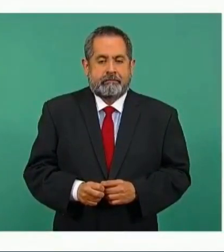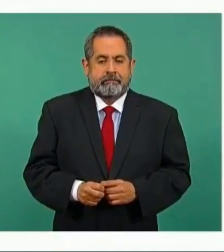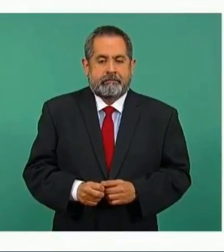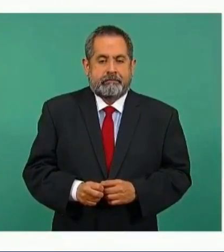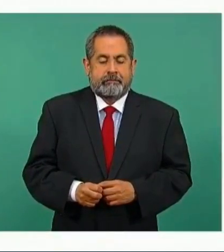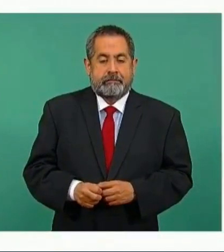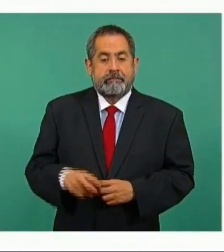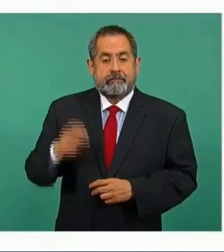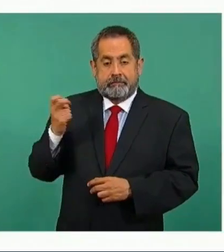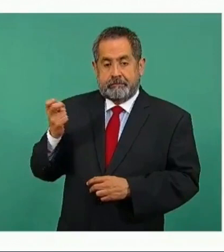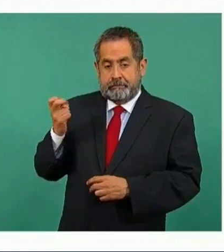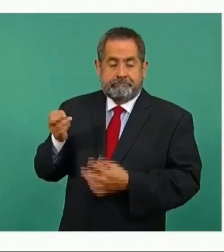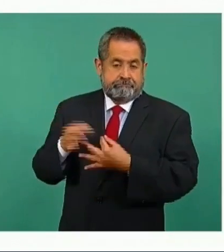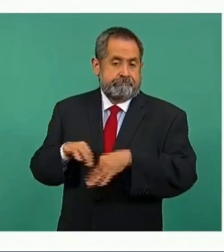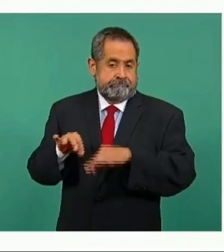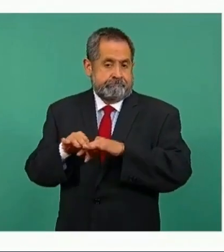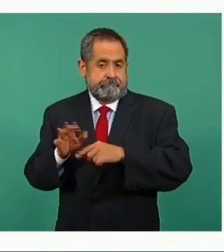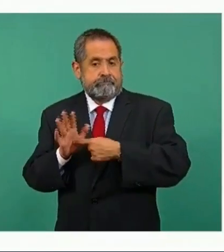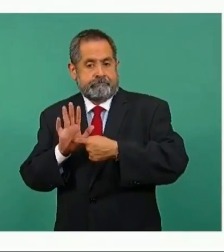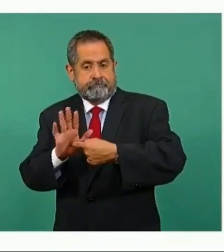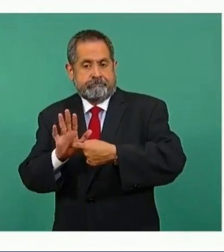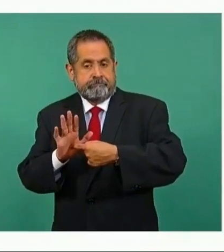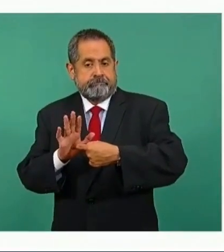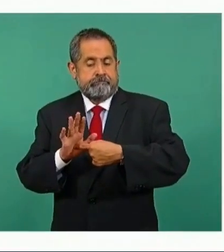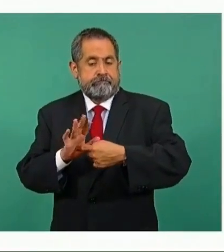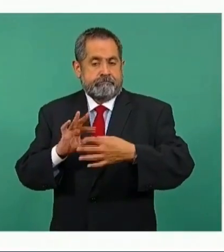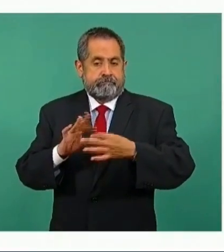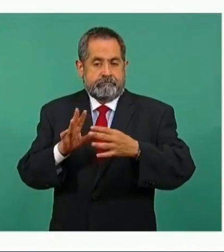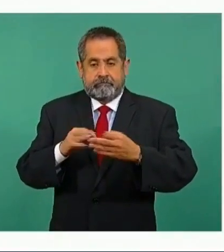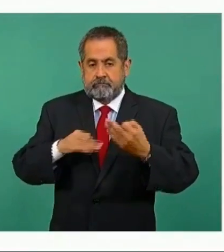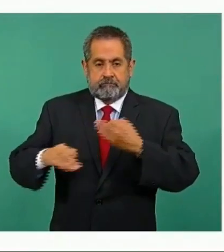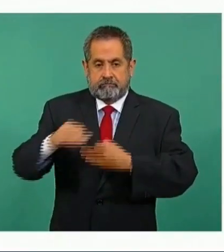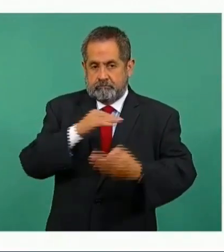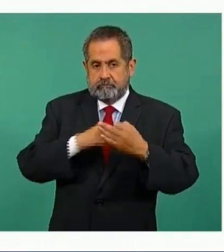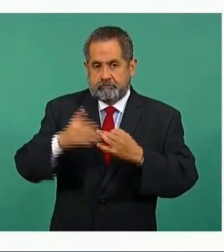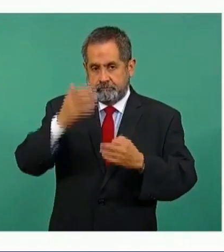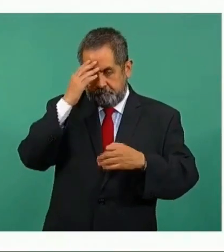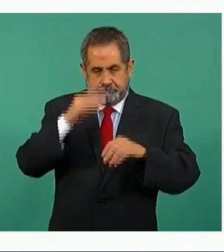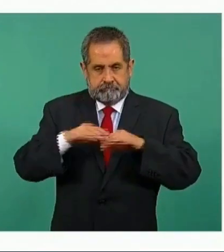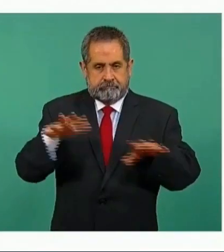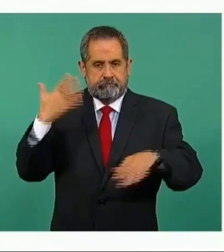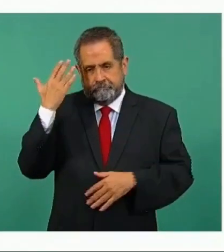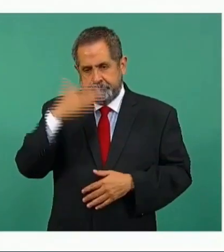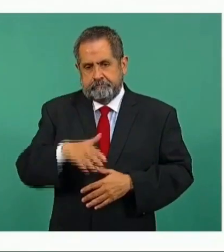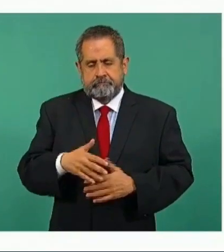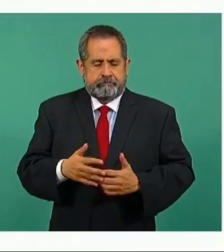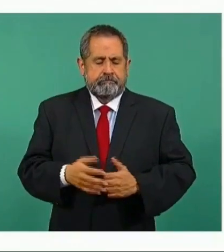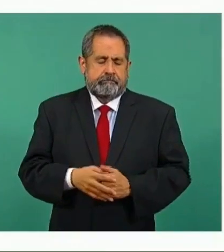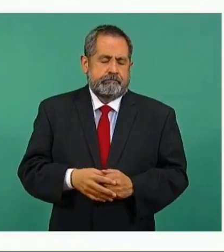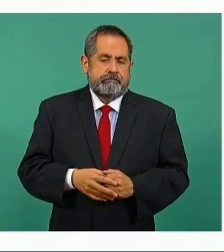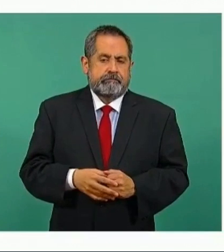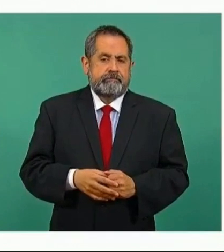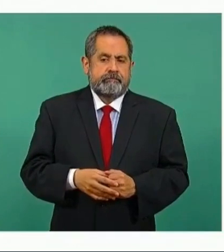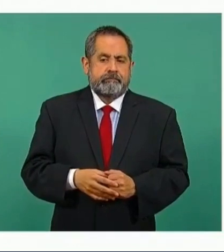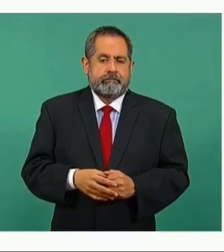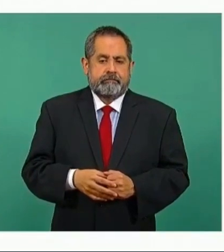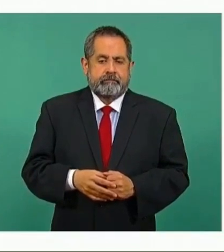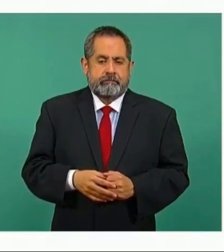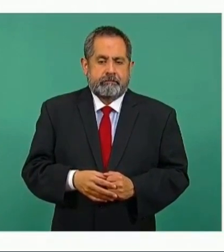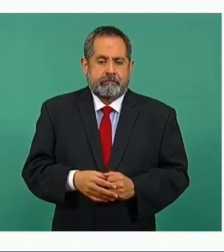Es esto, es importante que todos los ciudadanos lo sepan.